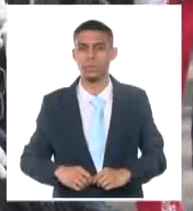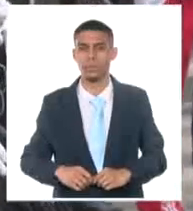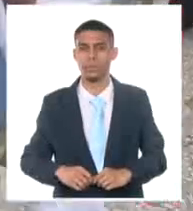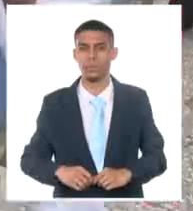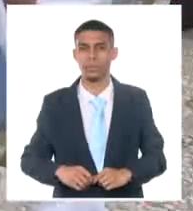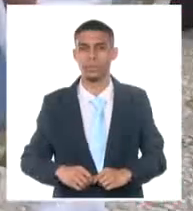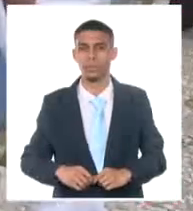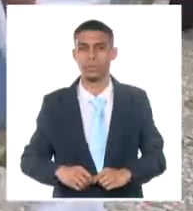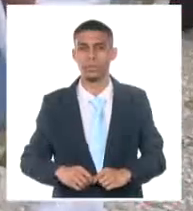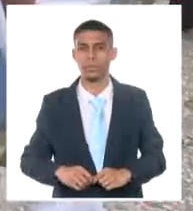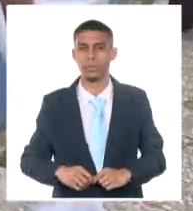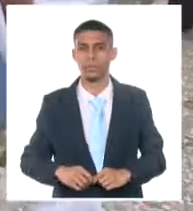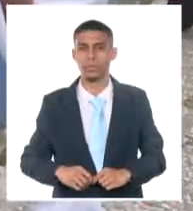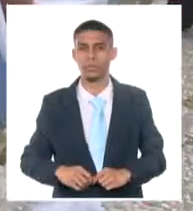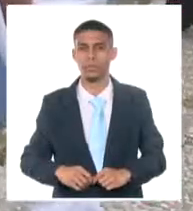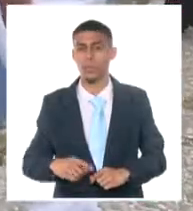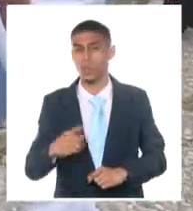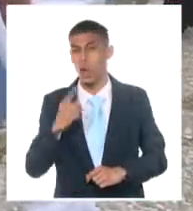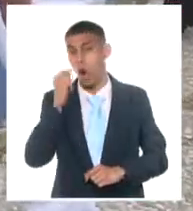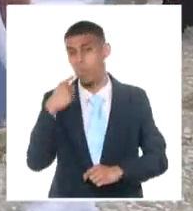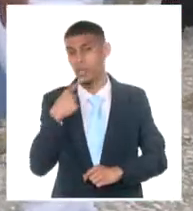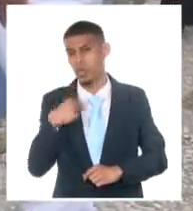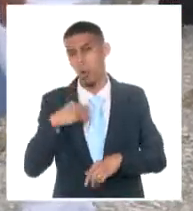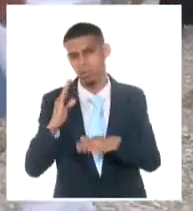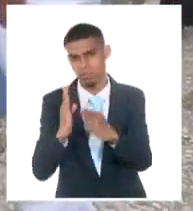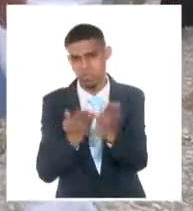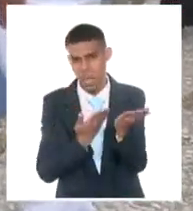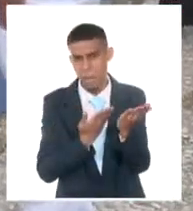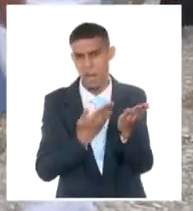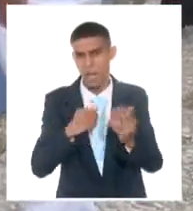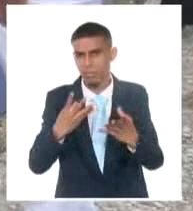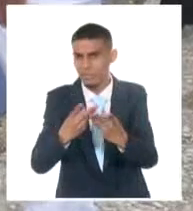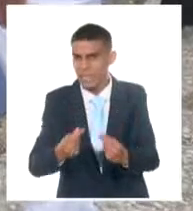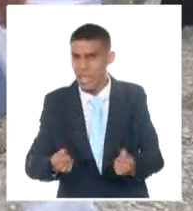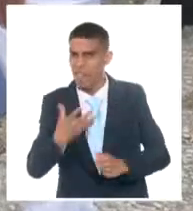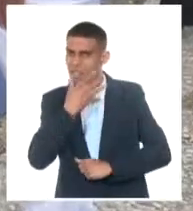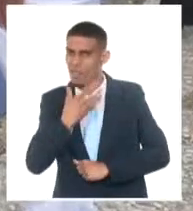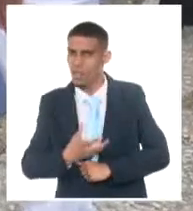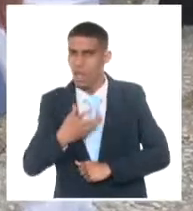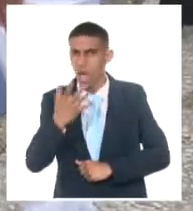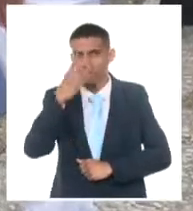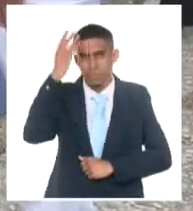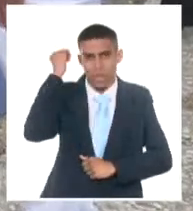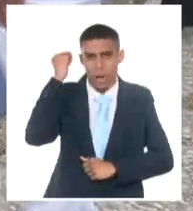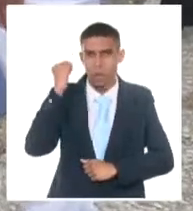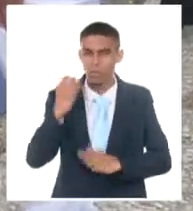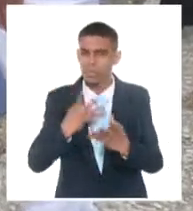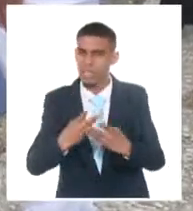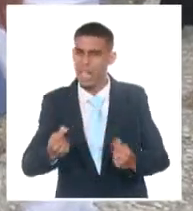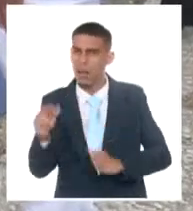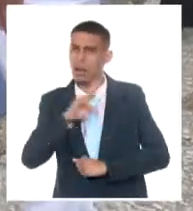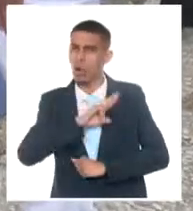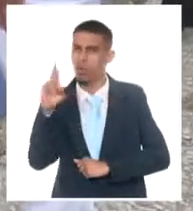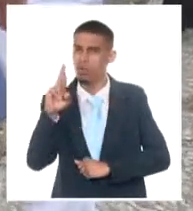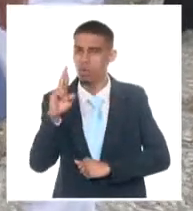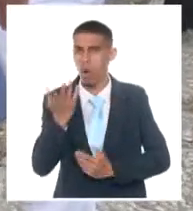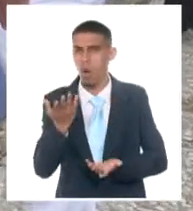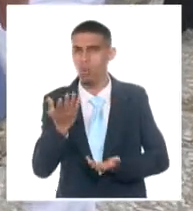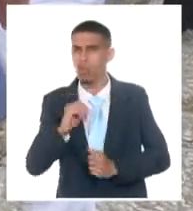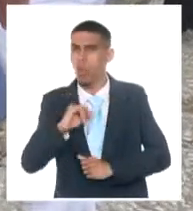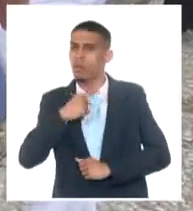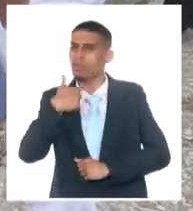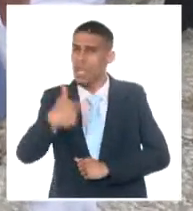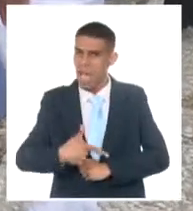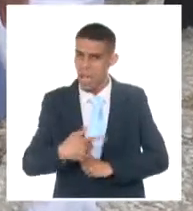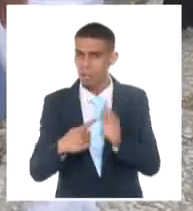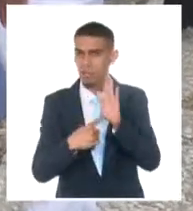a esta tierra de Martí y de Fidel, tierras de revolución, tierras de patria, tierras de ejemplo para